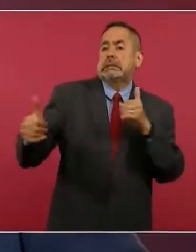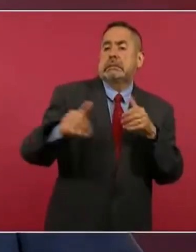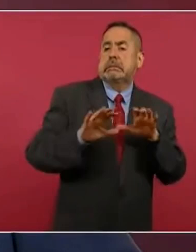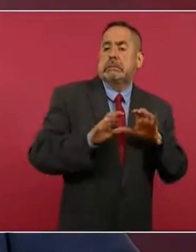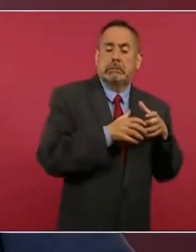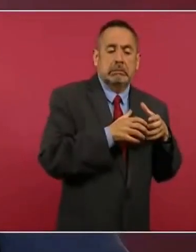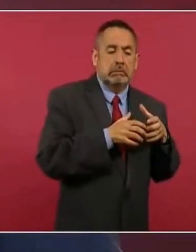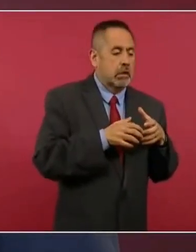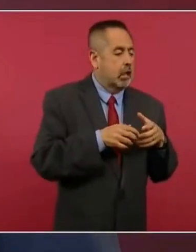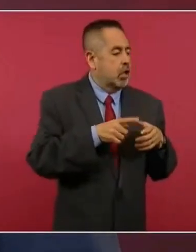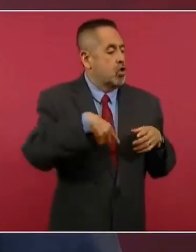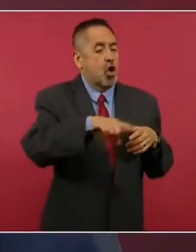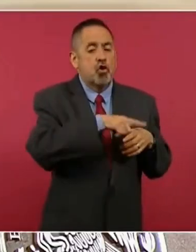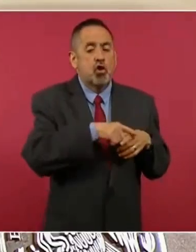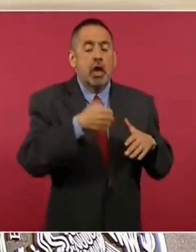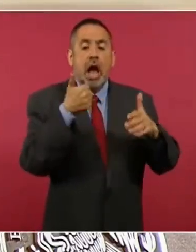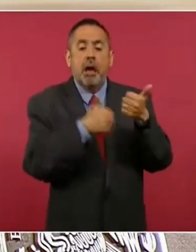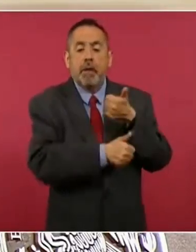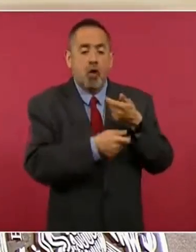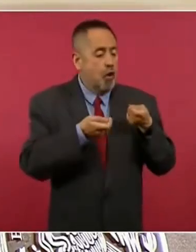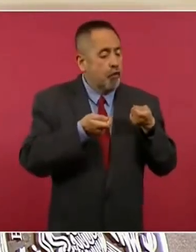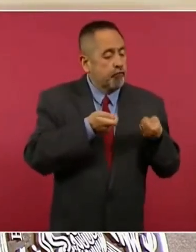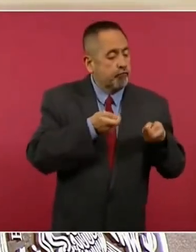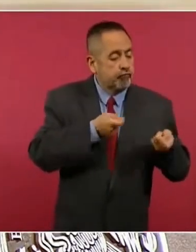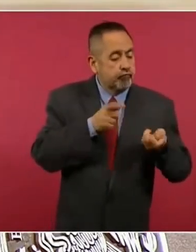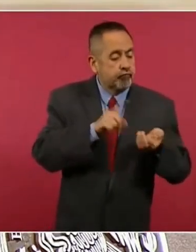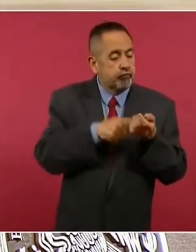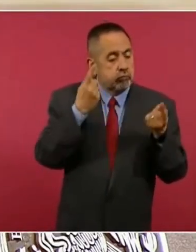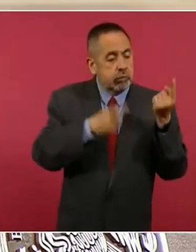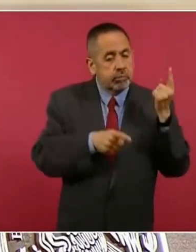totalmente controlados por